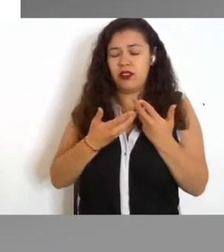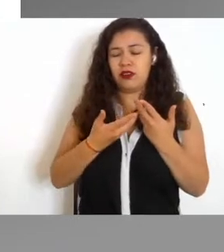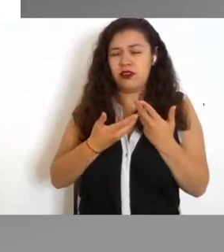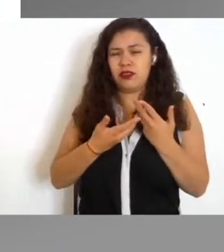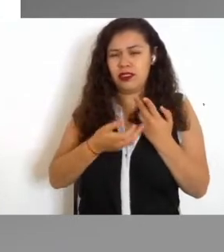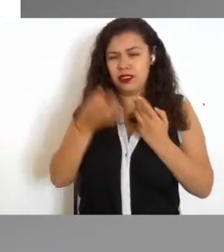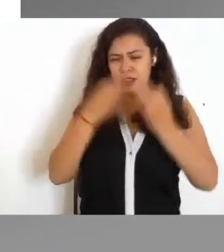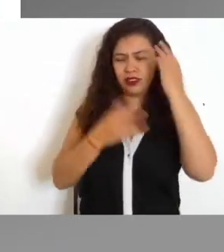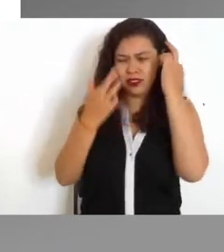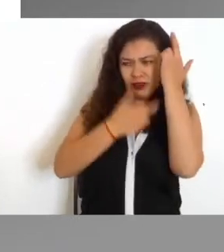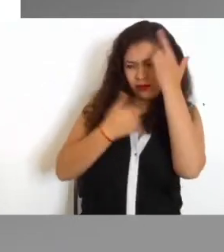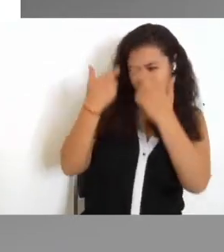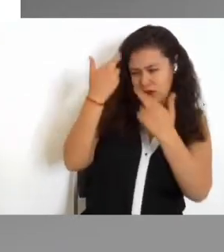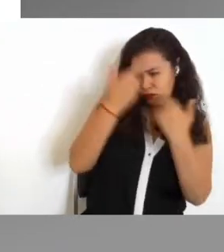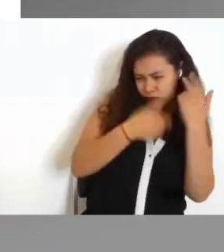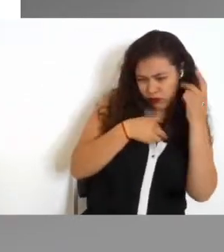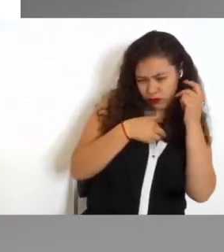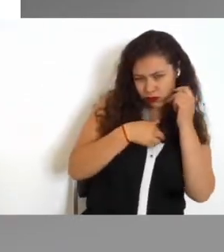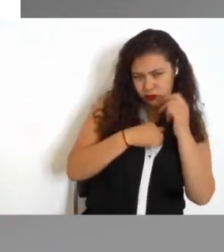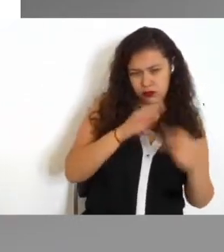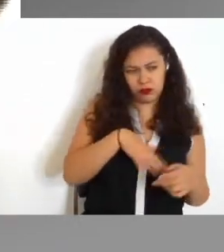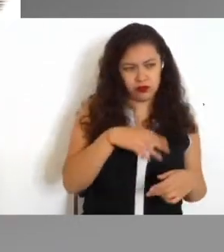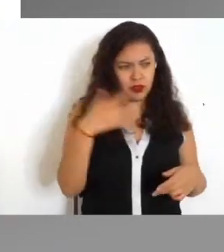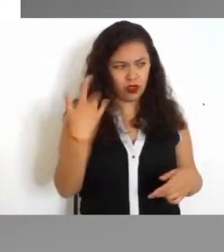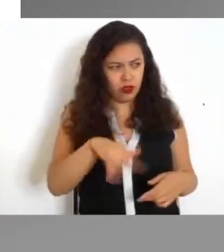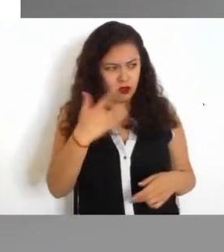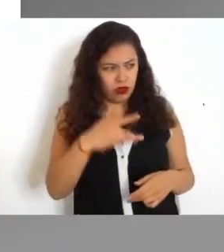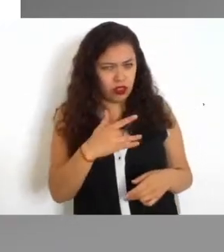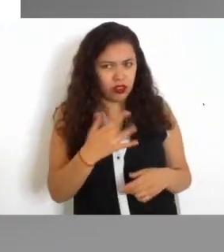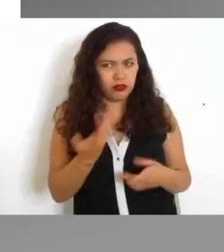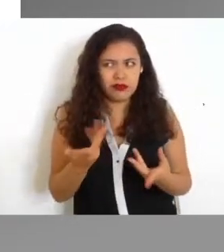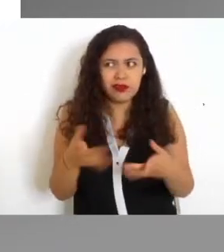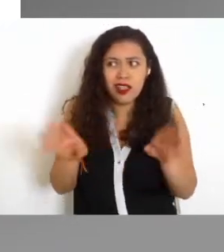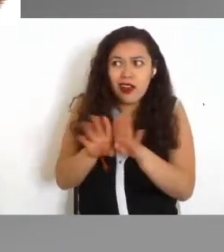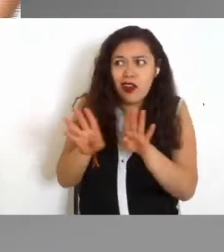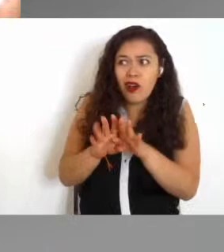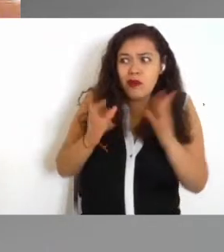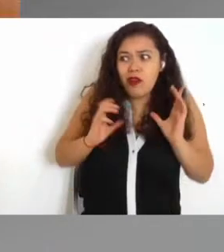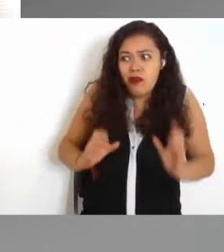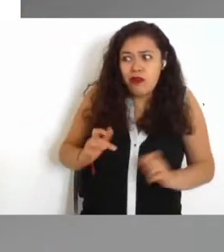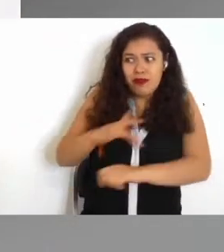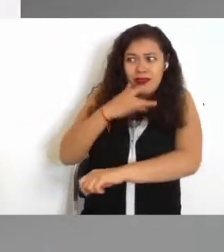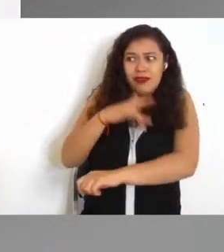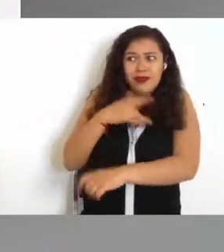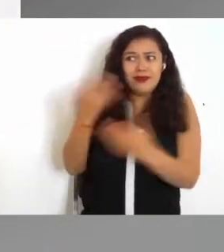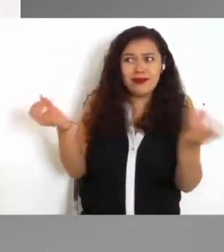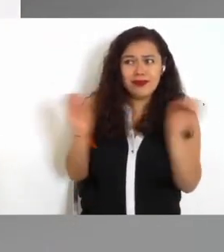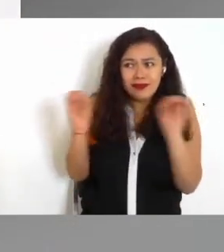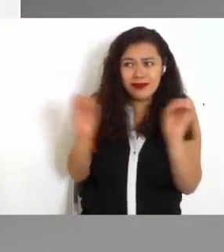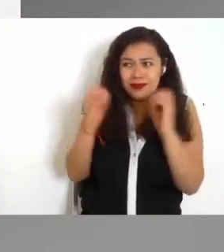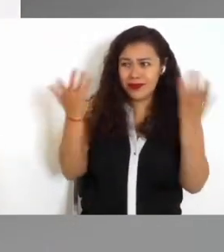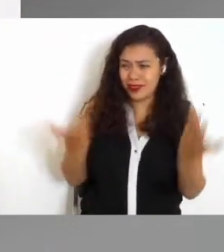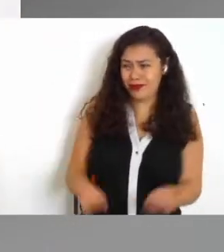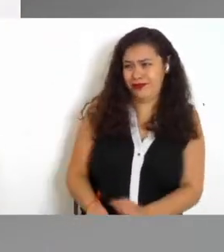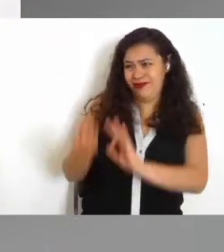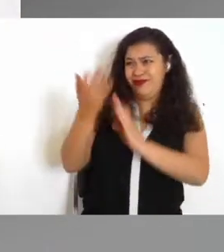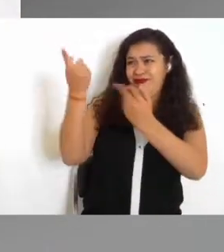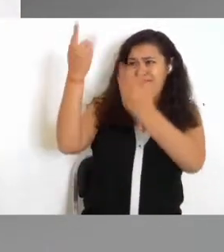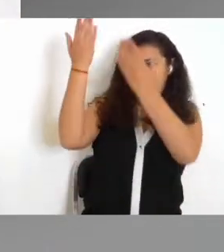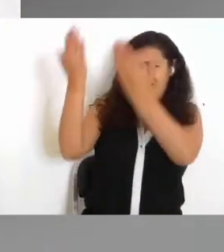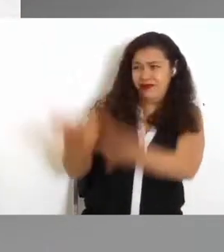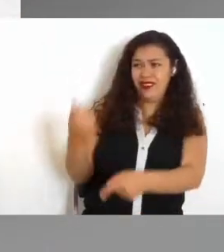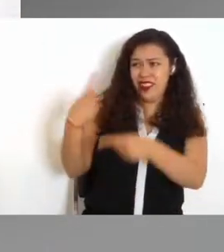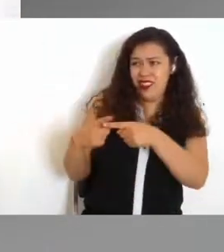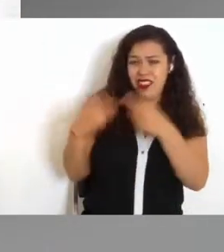revisar y te dice, ¿hay dolor? Pues, ¿cómo va a haber dolor si no siento mi cuerpo? Ahí es donde dices, ¿frente a quién estoy, carajo, no?